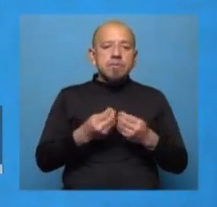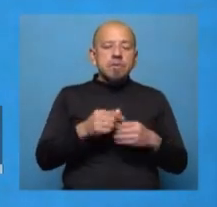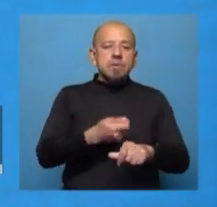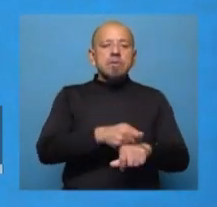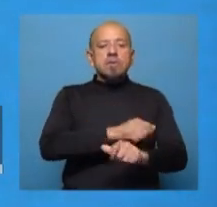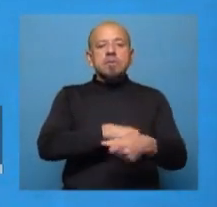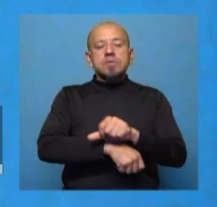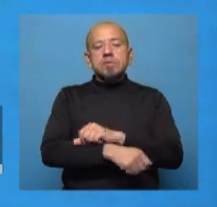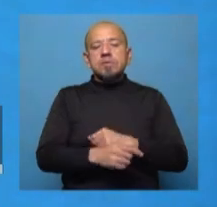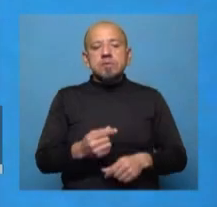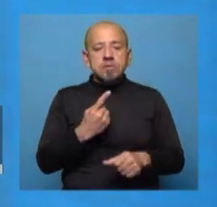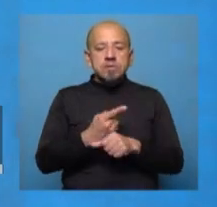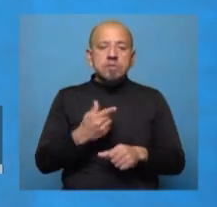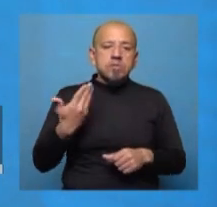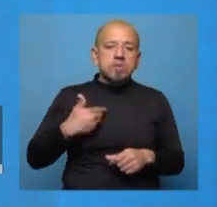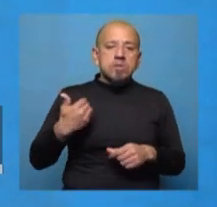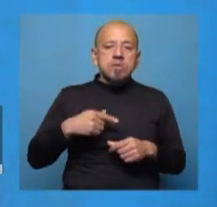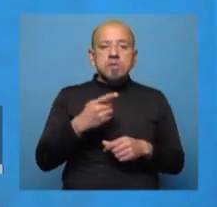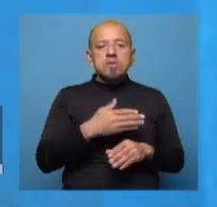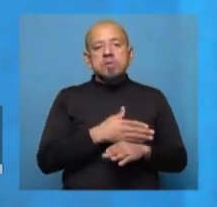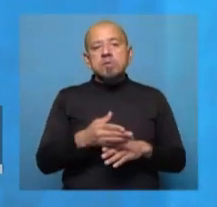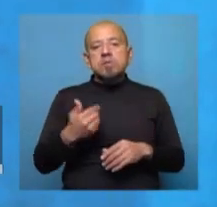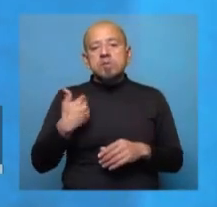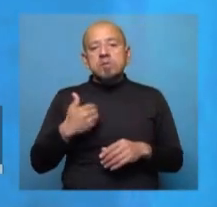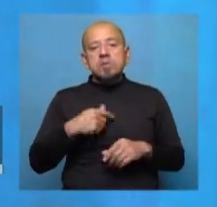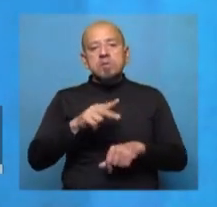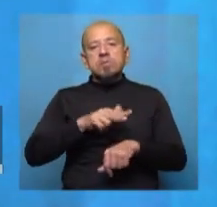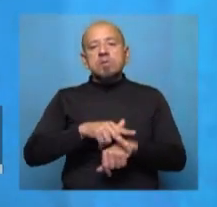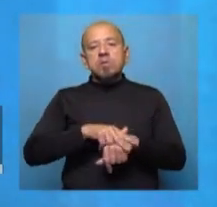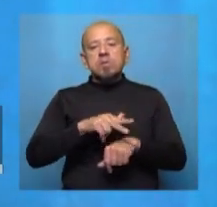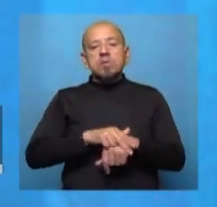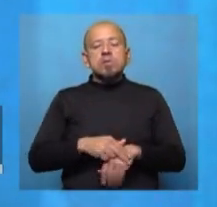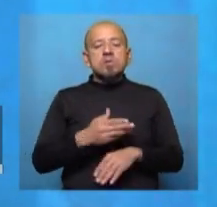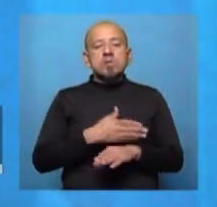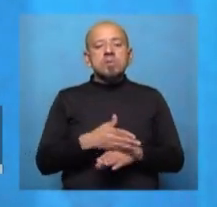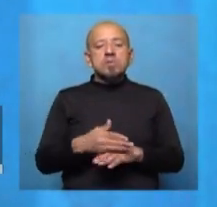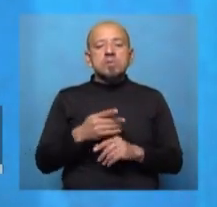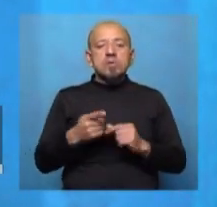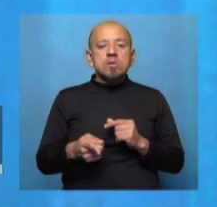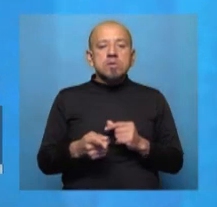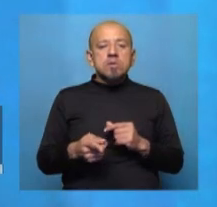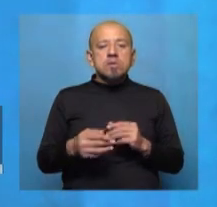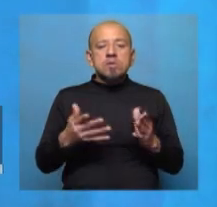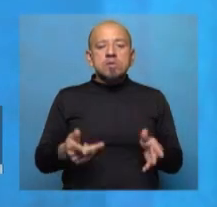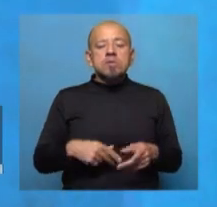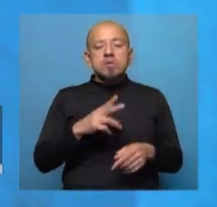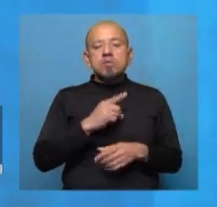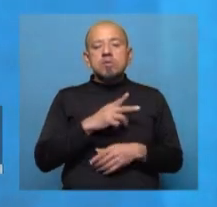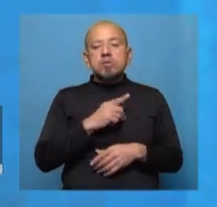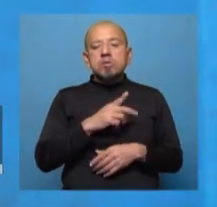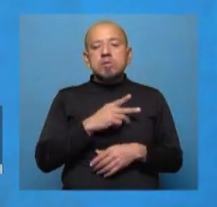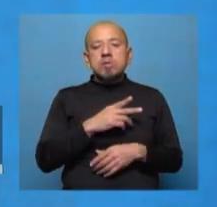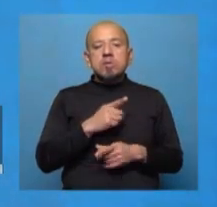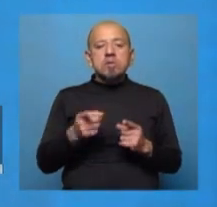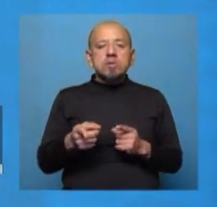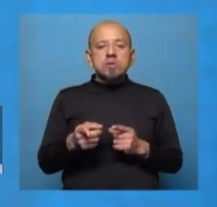esfuerzos primero con Argentina luego con Argentina y Paraguay y finalmente con el ingreso de chile y como bien